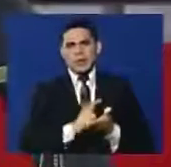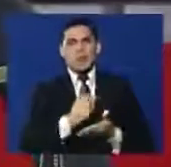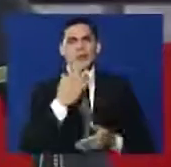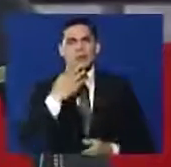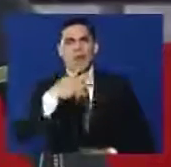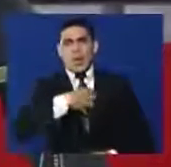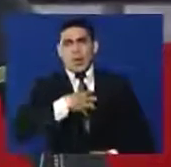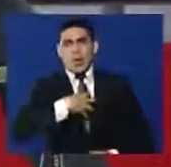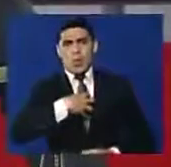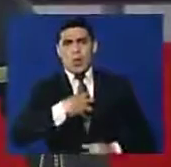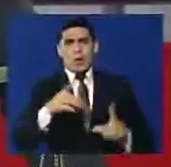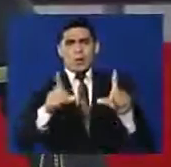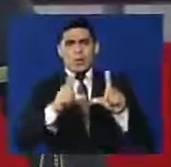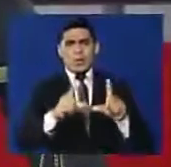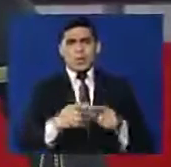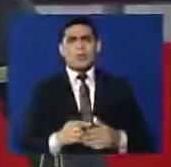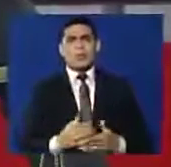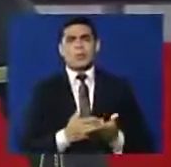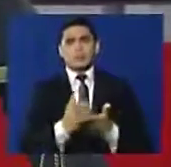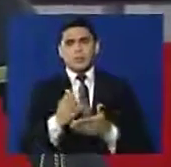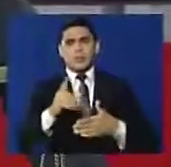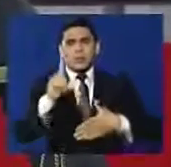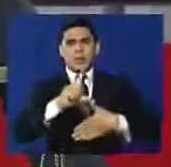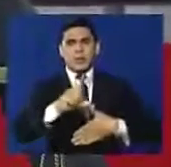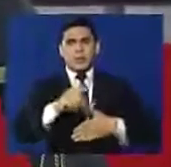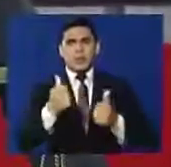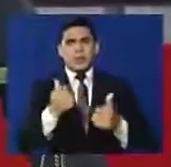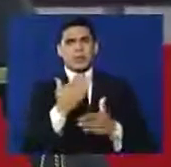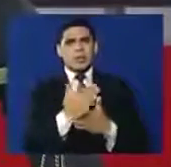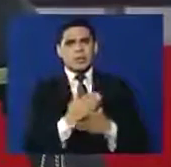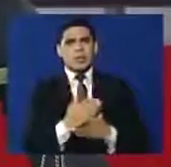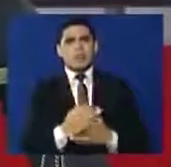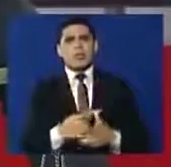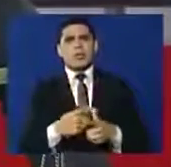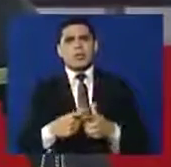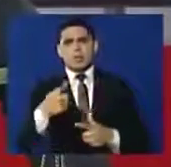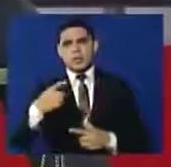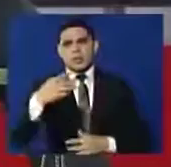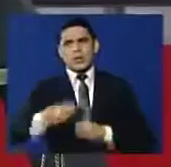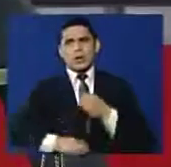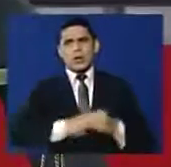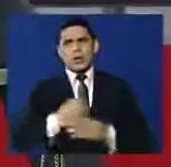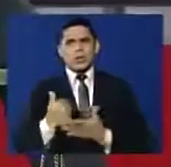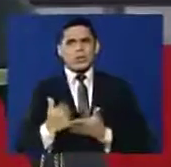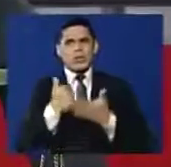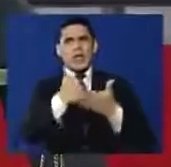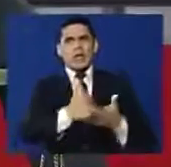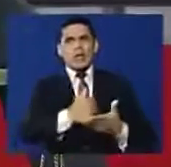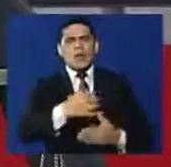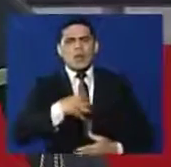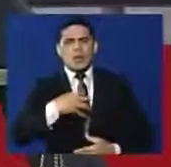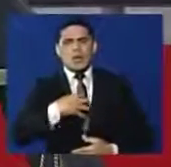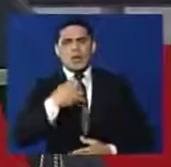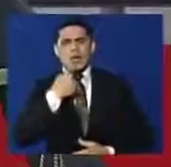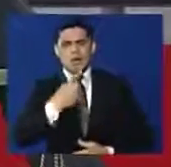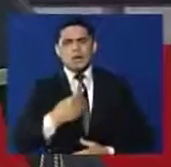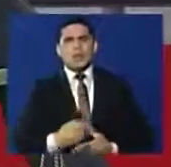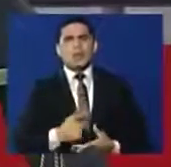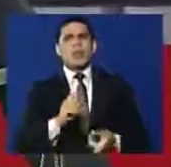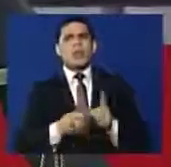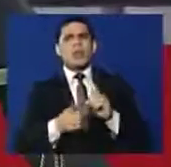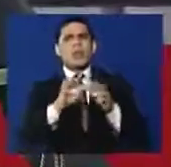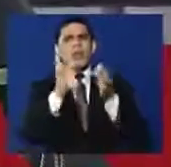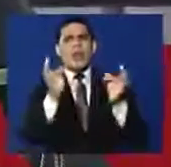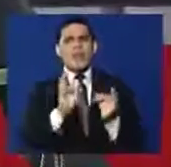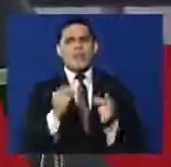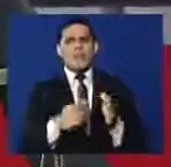las novelas para Latinoamérica. Siguen siendo un fenómeno social. Así es. ¿Los aportes que tú has realizado a través de las novelas se compaginan de alguna